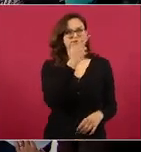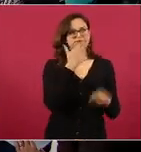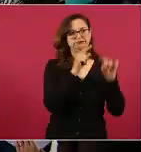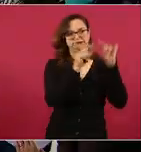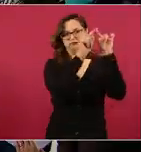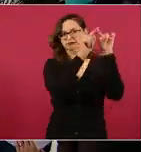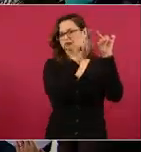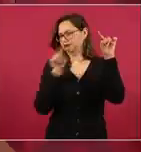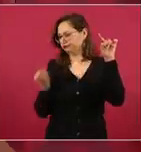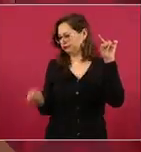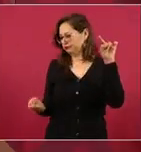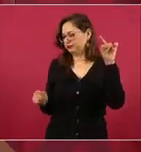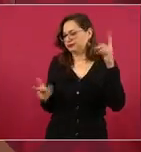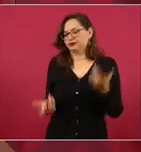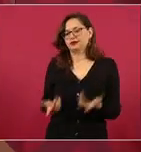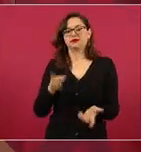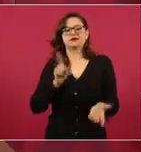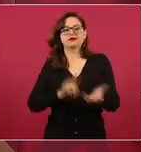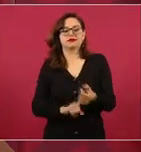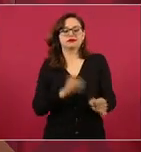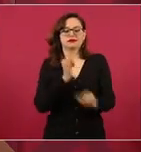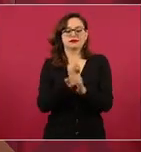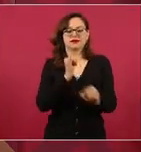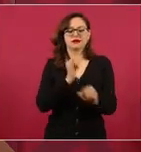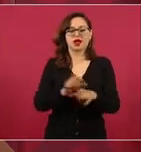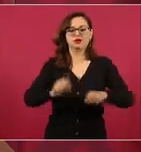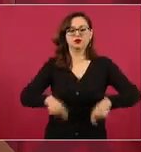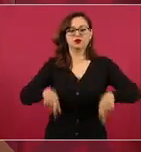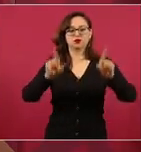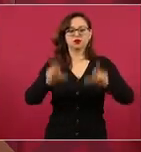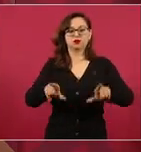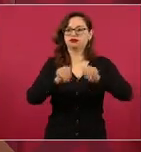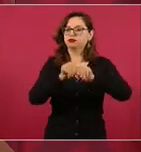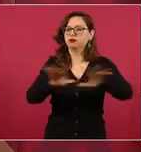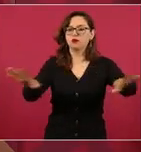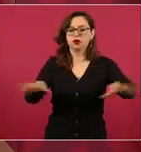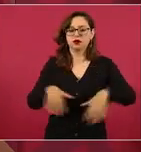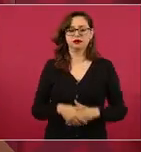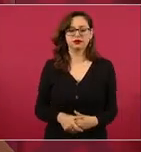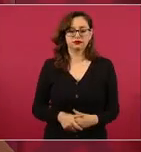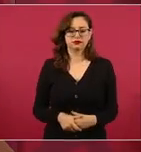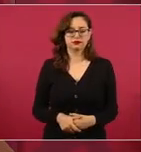Porque estaba en las redes, en el mismo movimiento.